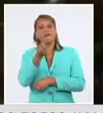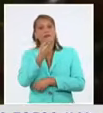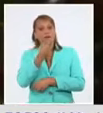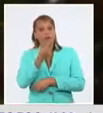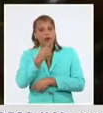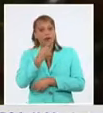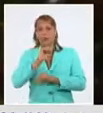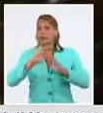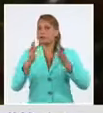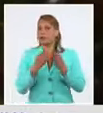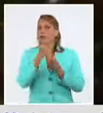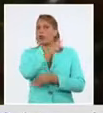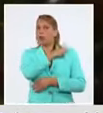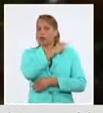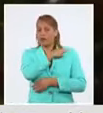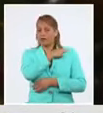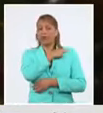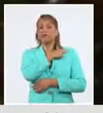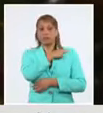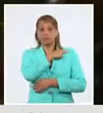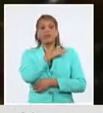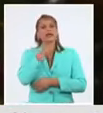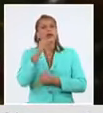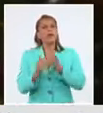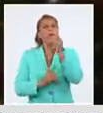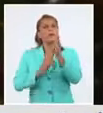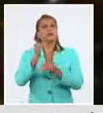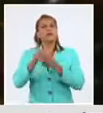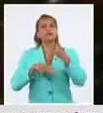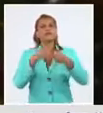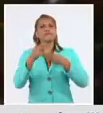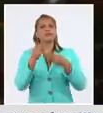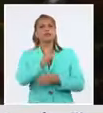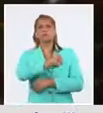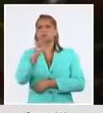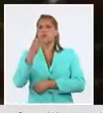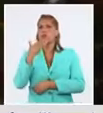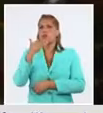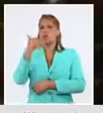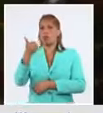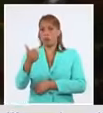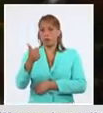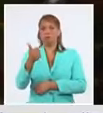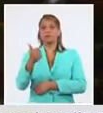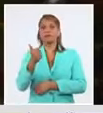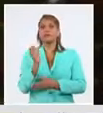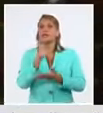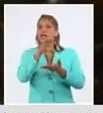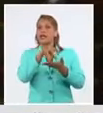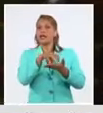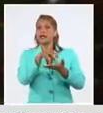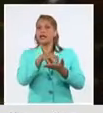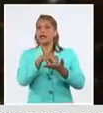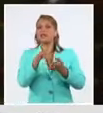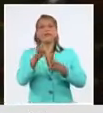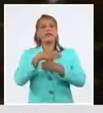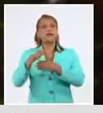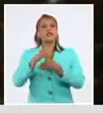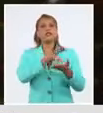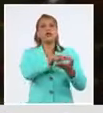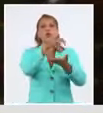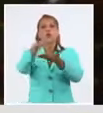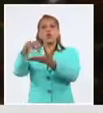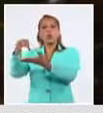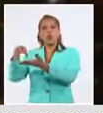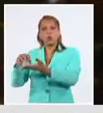Dirección Nacional de la Misión Médica. Este proceso se realizó exitosamente en el complejo Fuerte Tiuna, en varios puntos